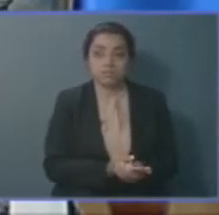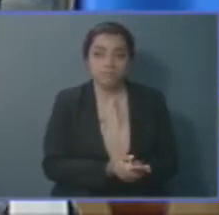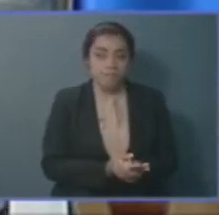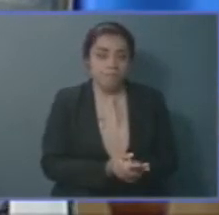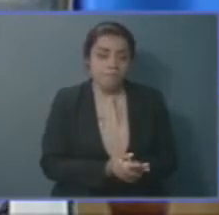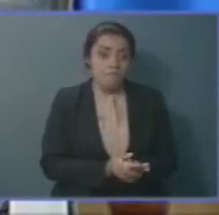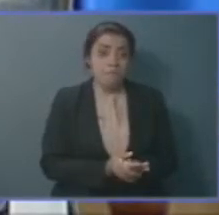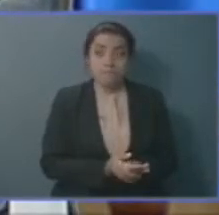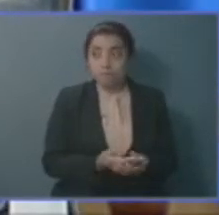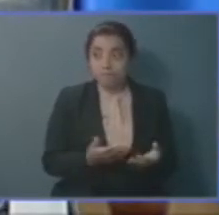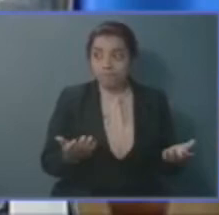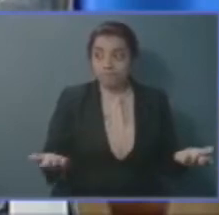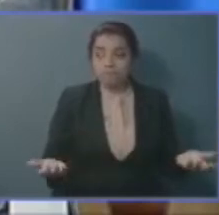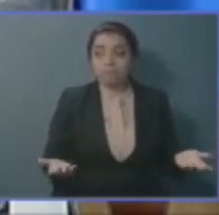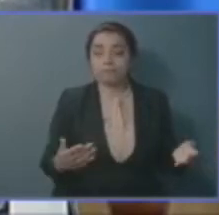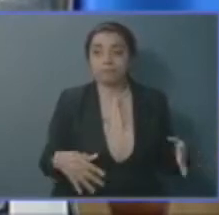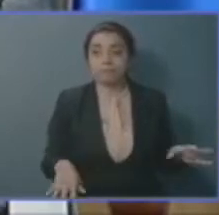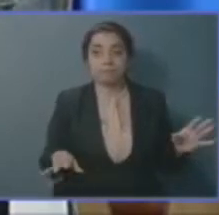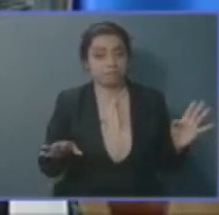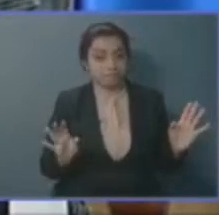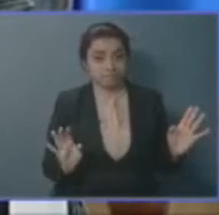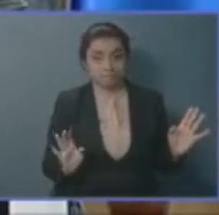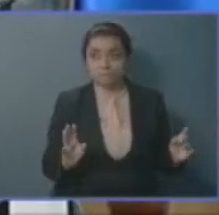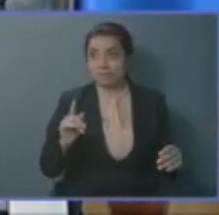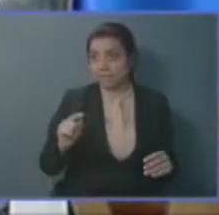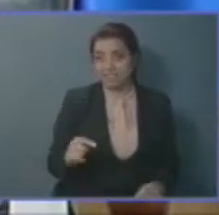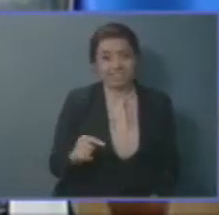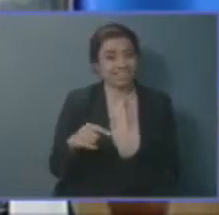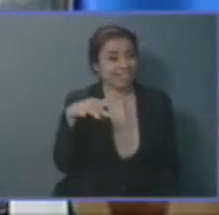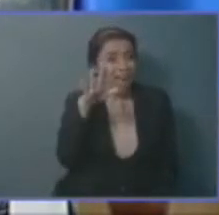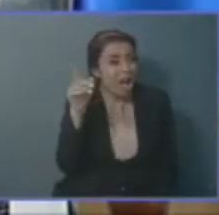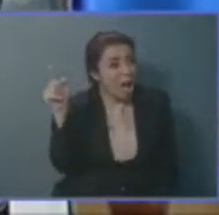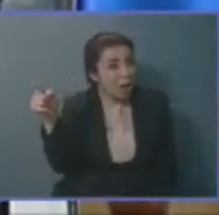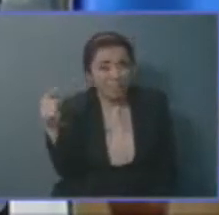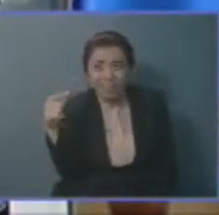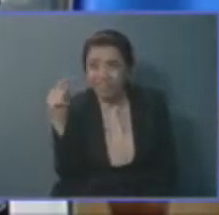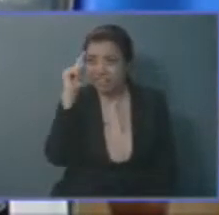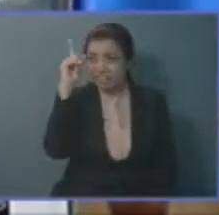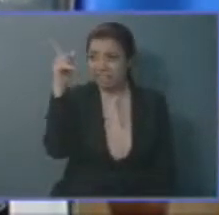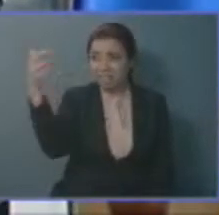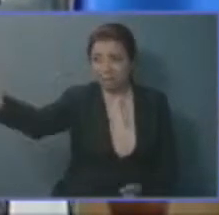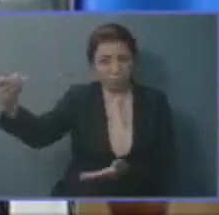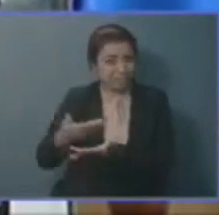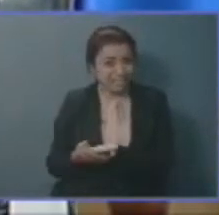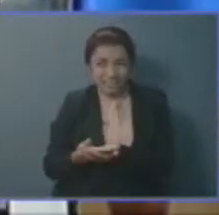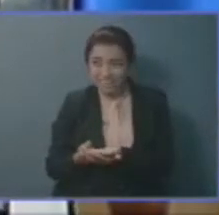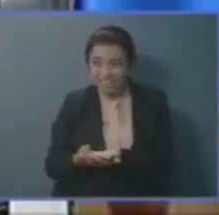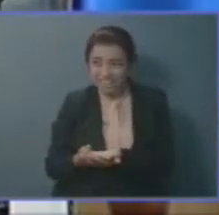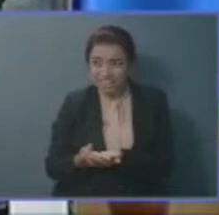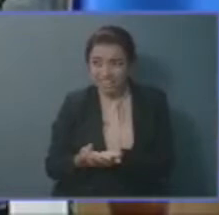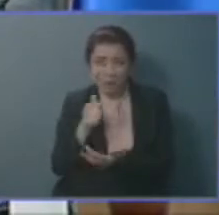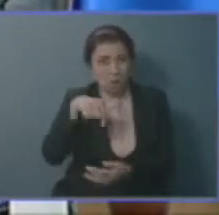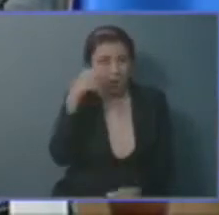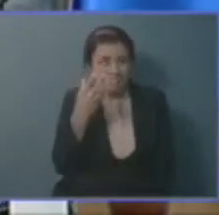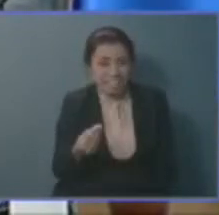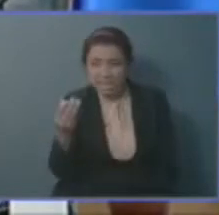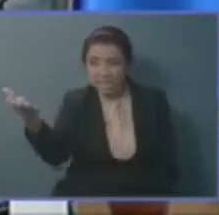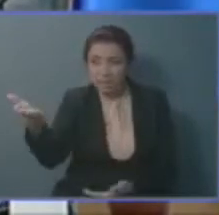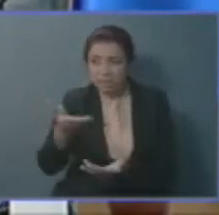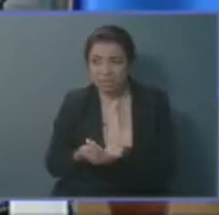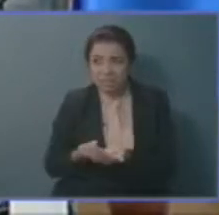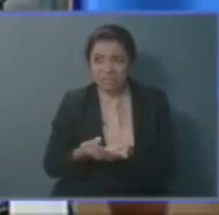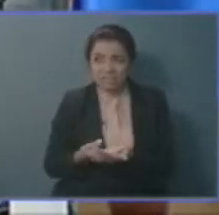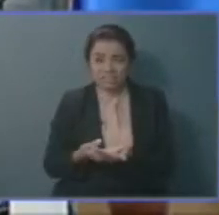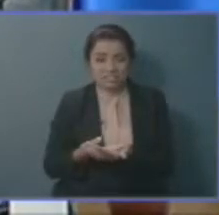Ya ha tenido este gobierno la desfachatez de venir y presentar hoy, este mismo día,